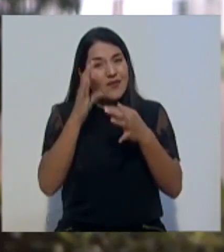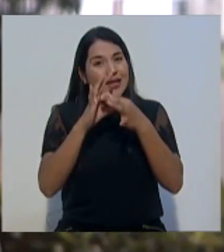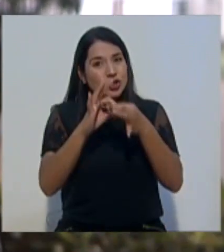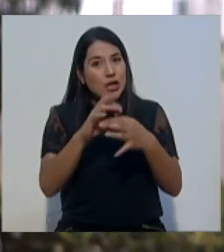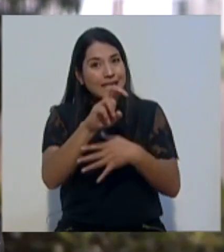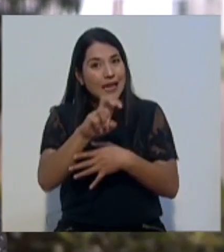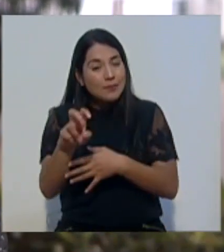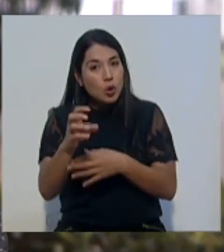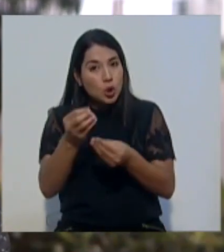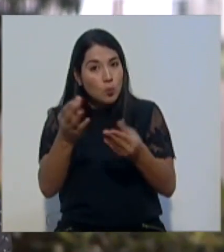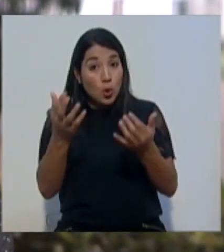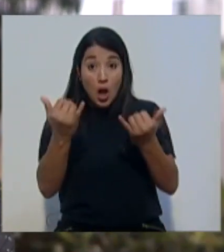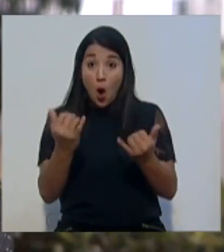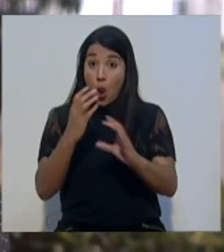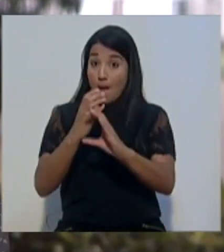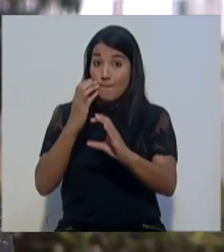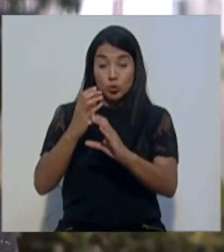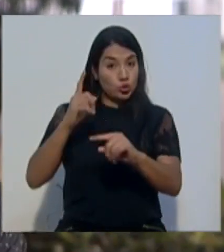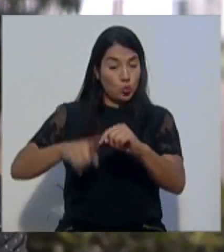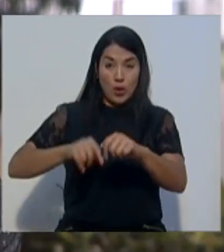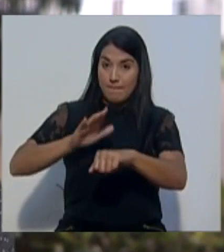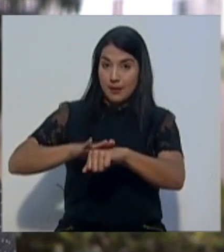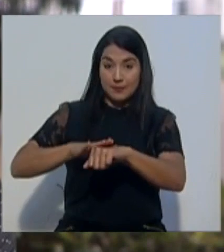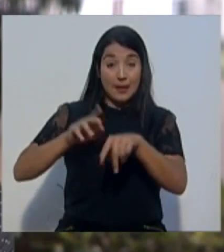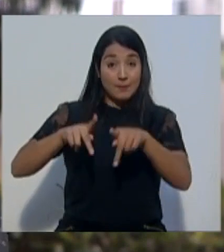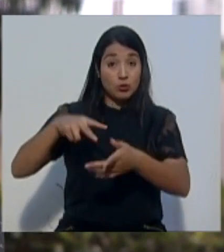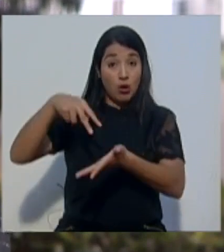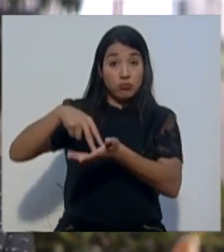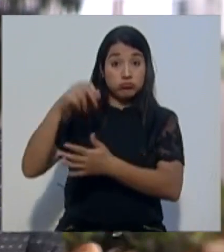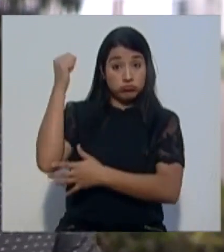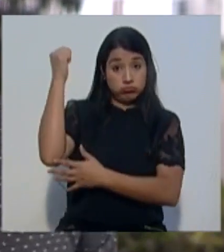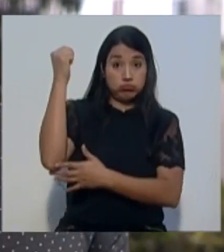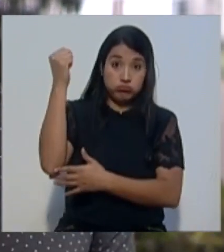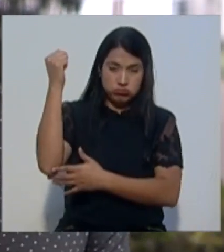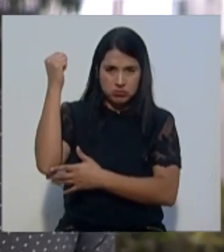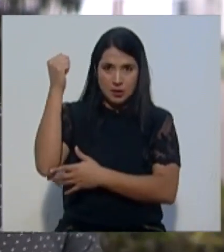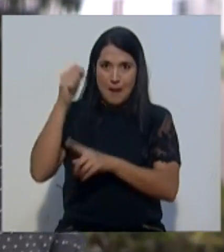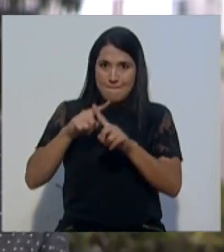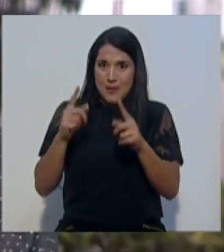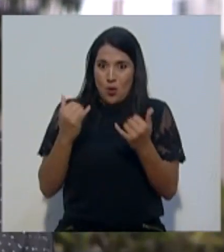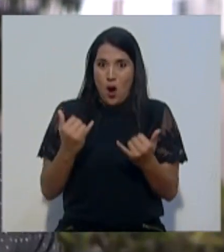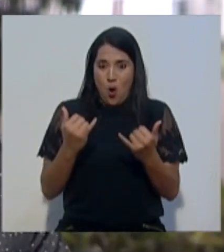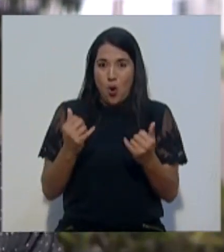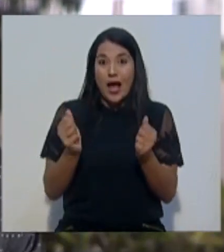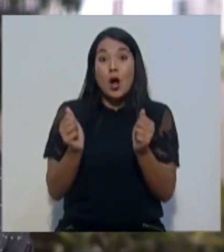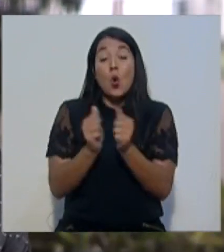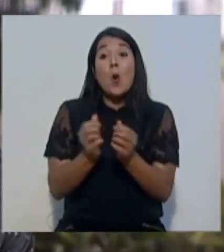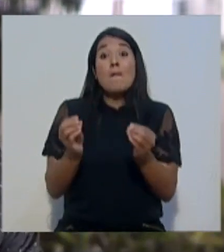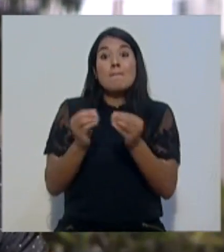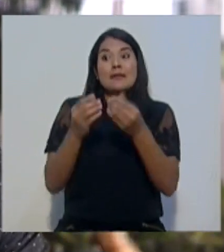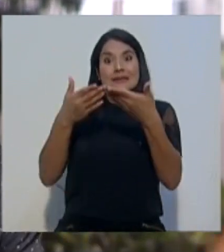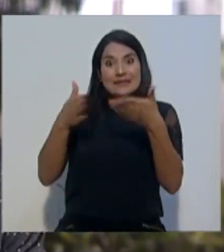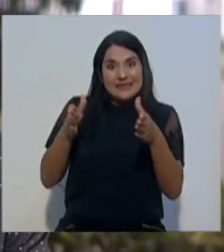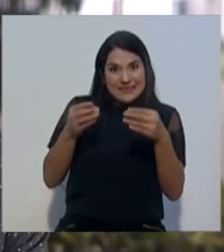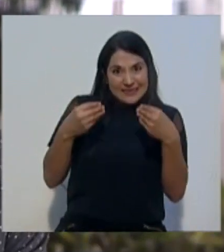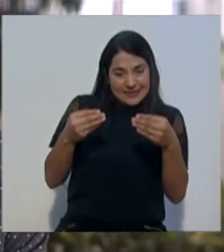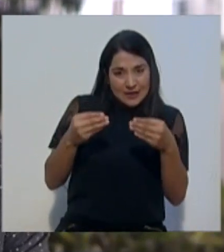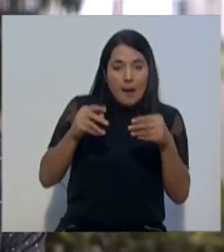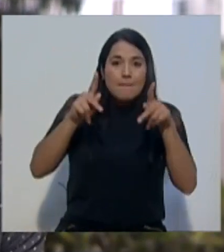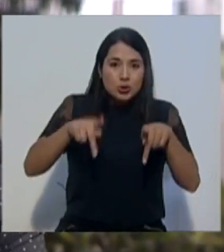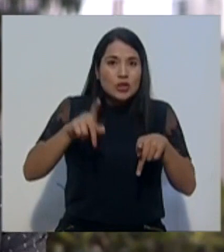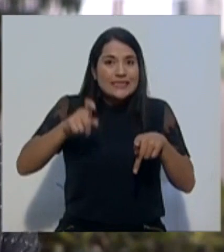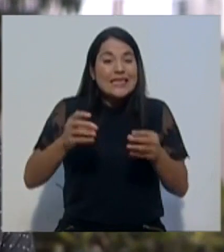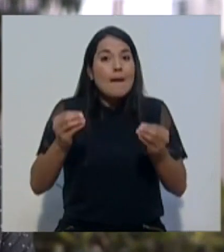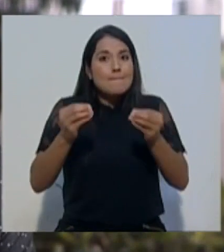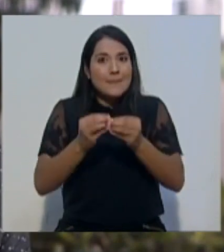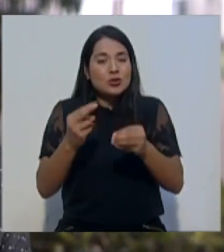de pie, pero inevitablemente con esta apertura la gente va a necesitar más el transporte público. Y